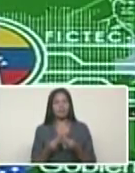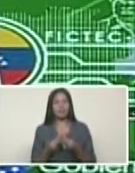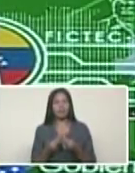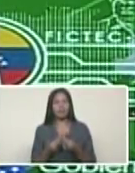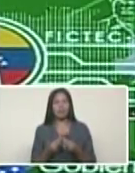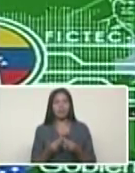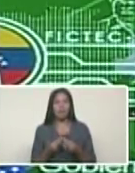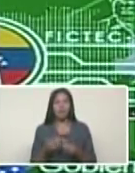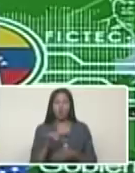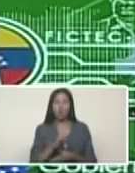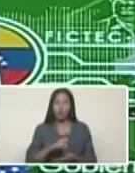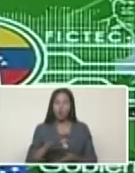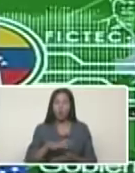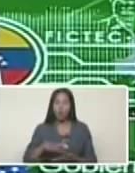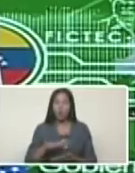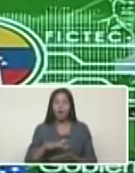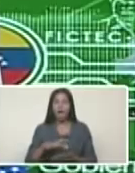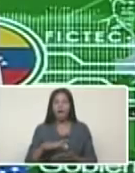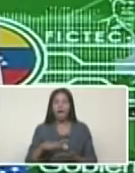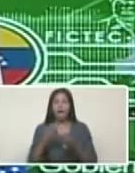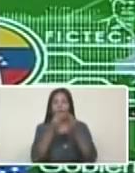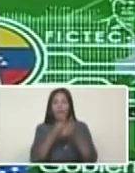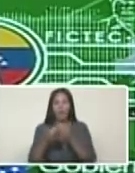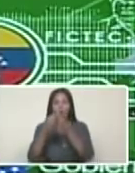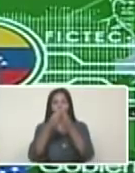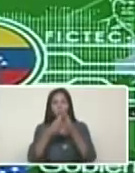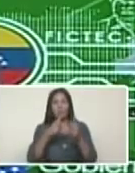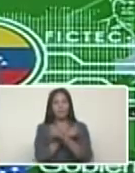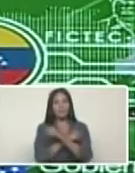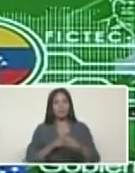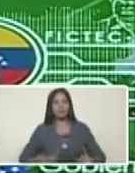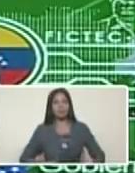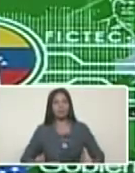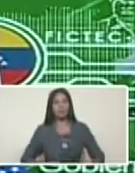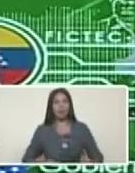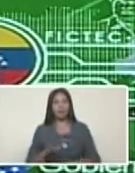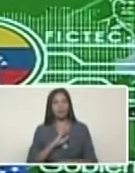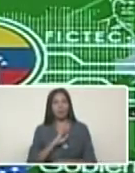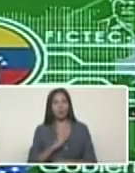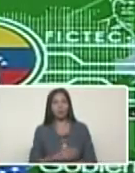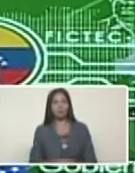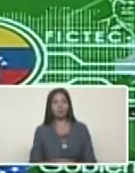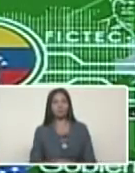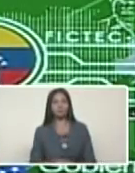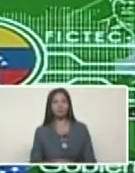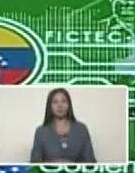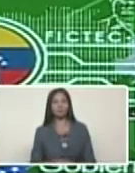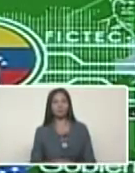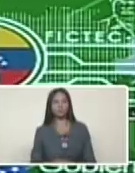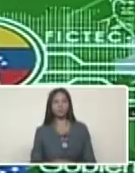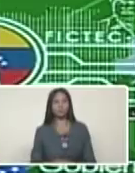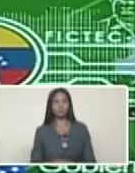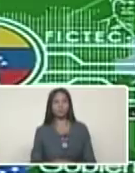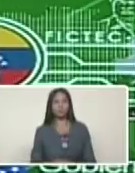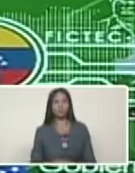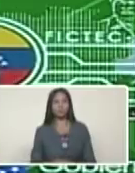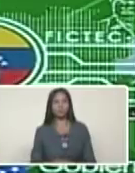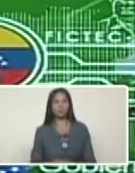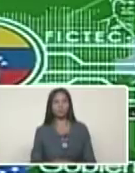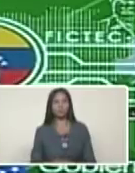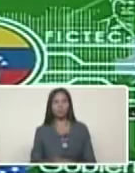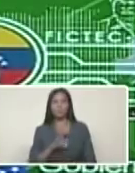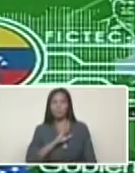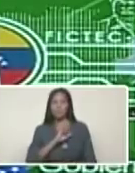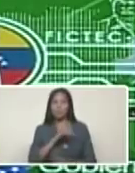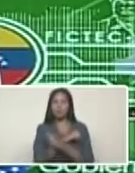zona económica militar como concepto y como acción. La